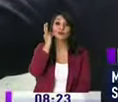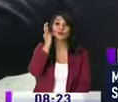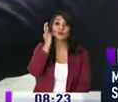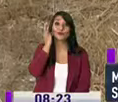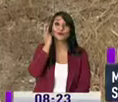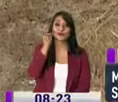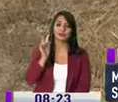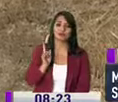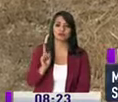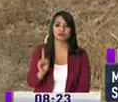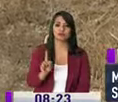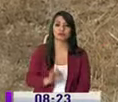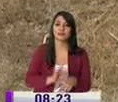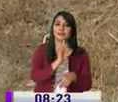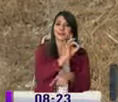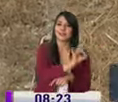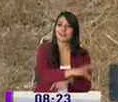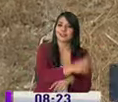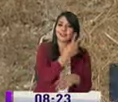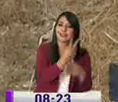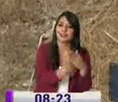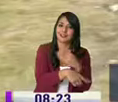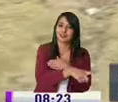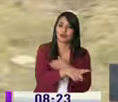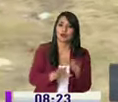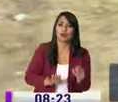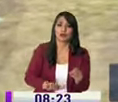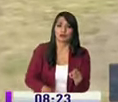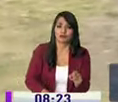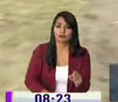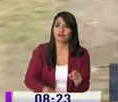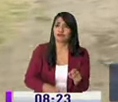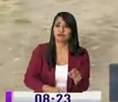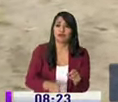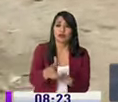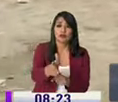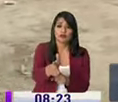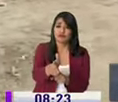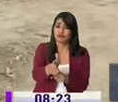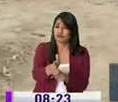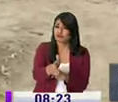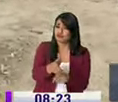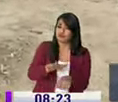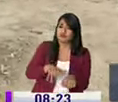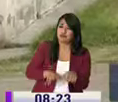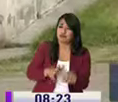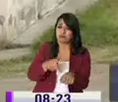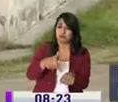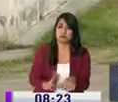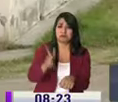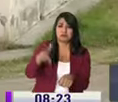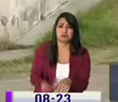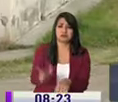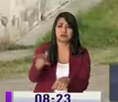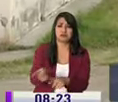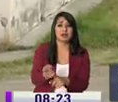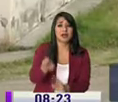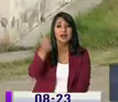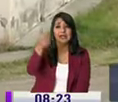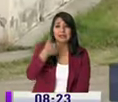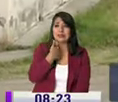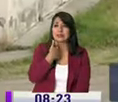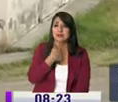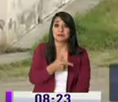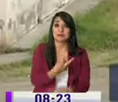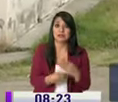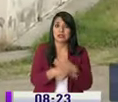dejando a los niños. Resulta que no le cogió los frenos, yo no sé. Bajó y se subió a la vereda y casi